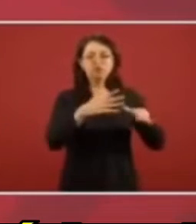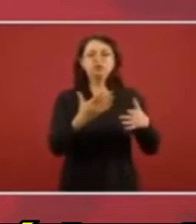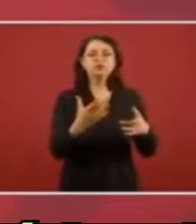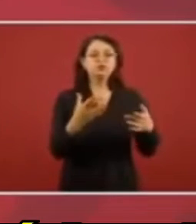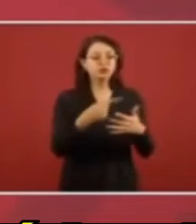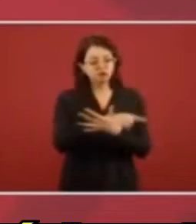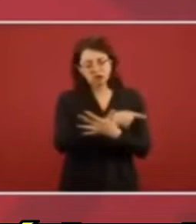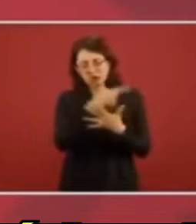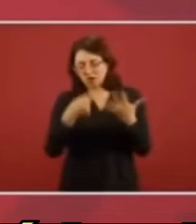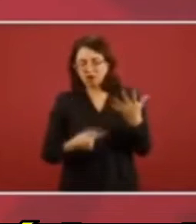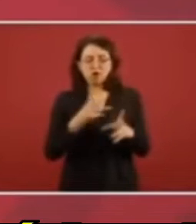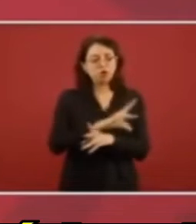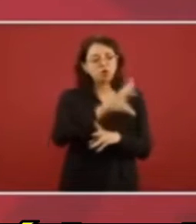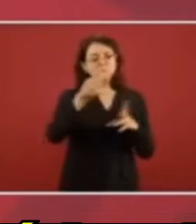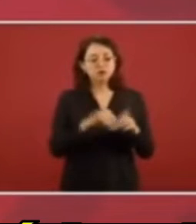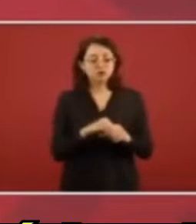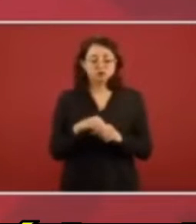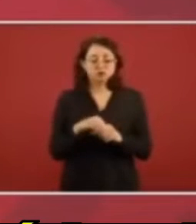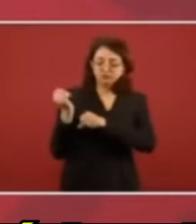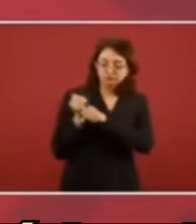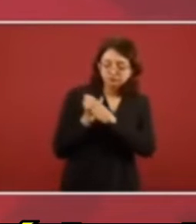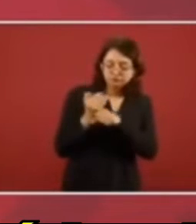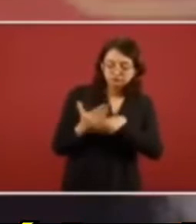bien de lo que se está llevando a cabo,